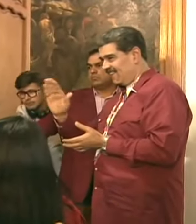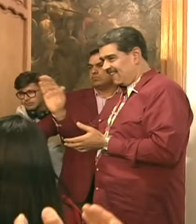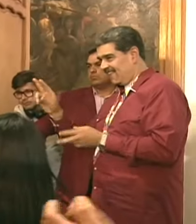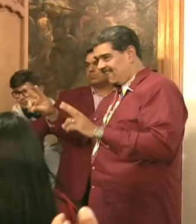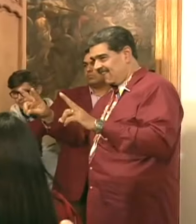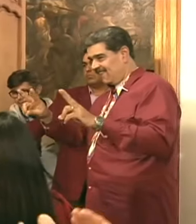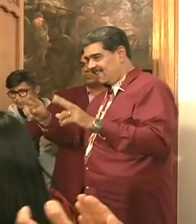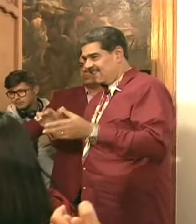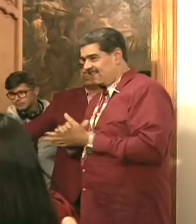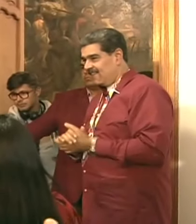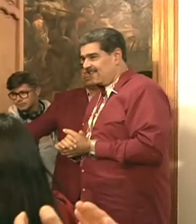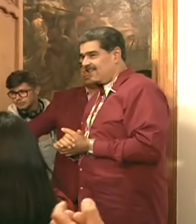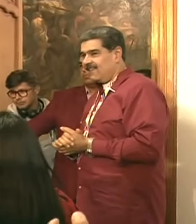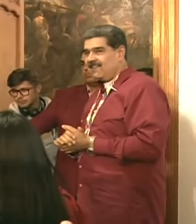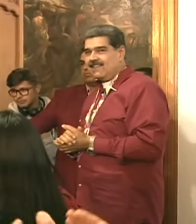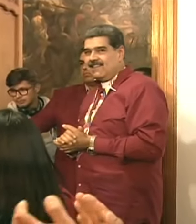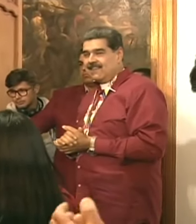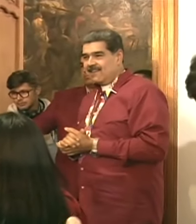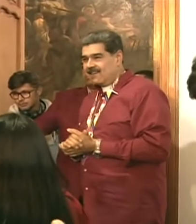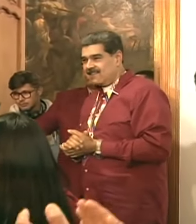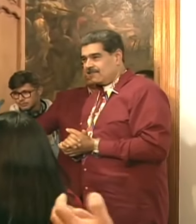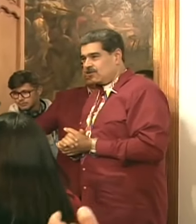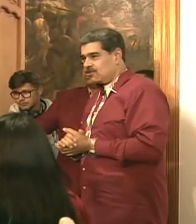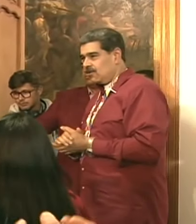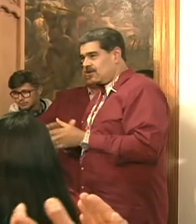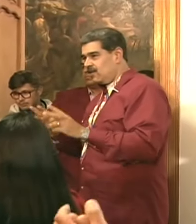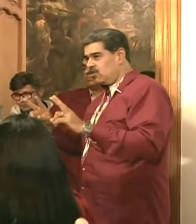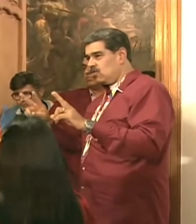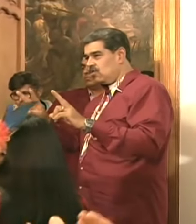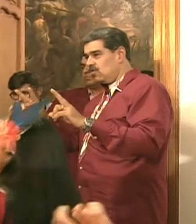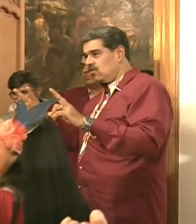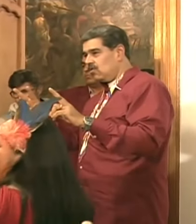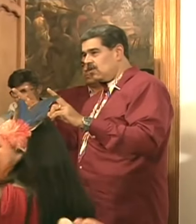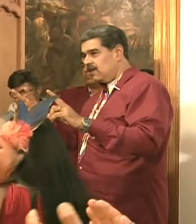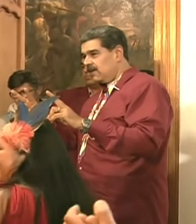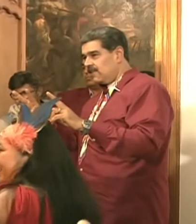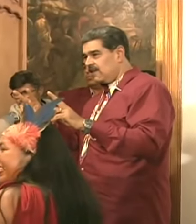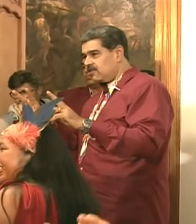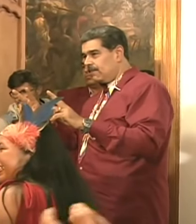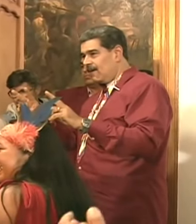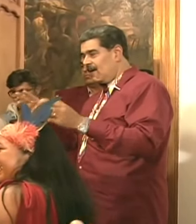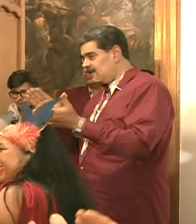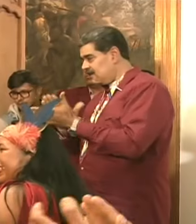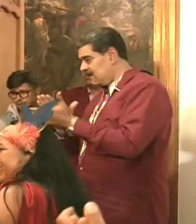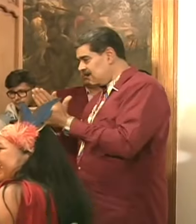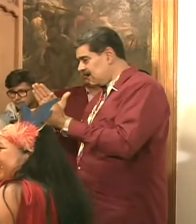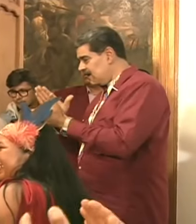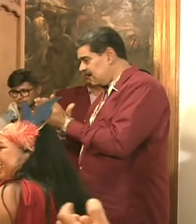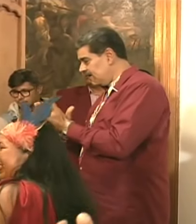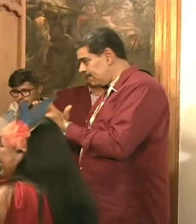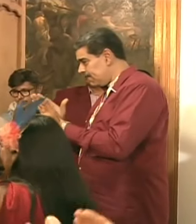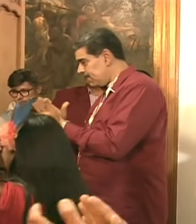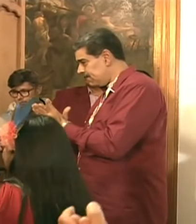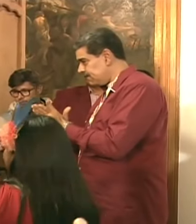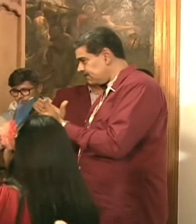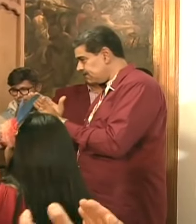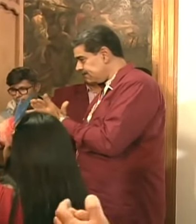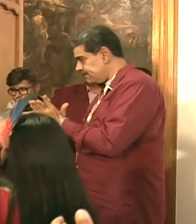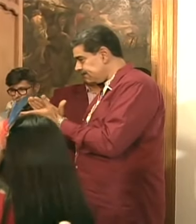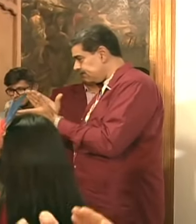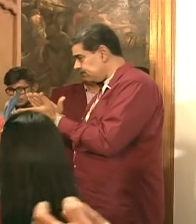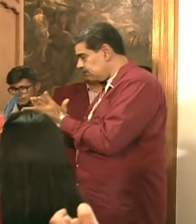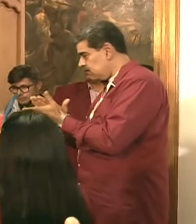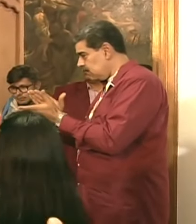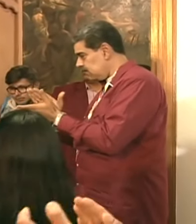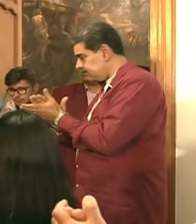la paz de la vida. Ese hermoso niño nació en Palestina. Mi niño